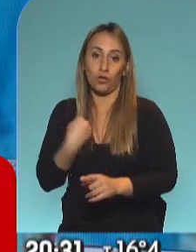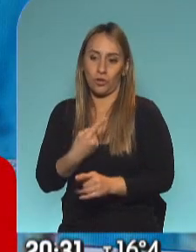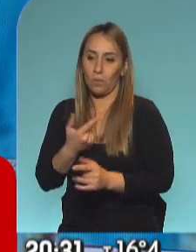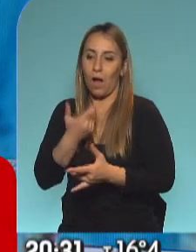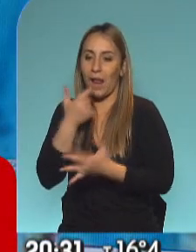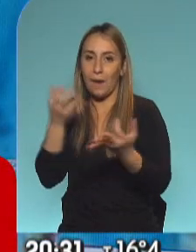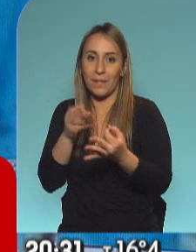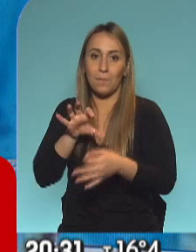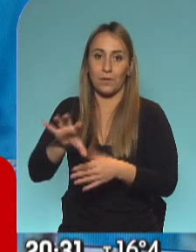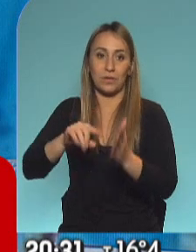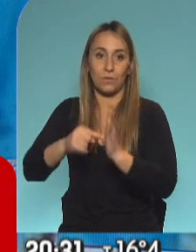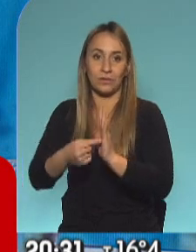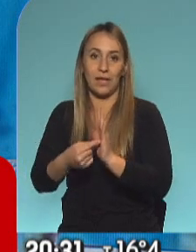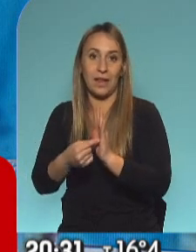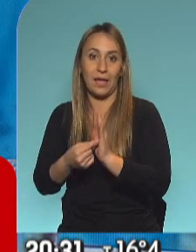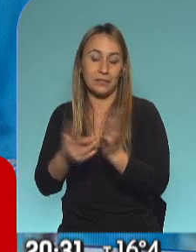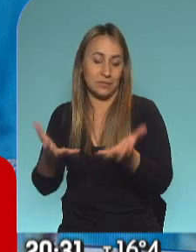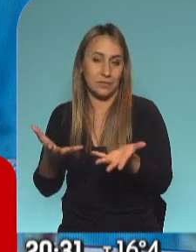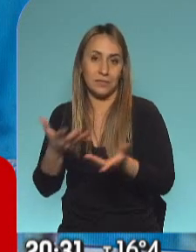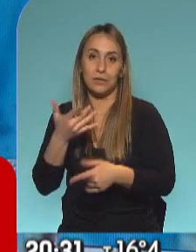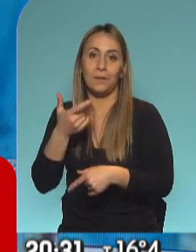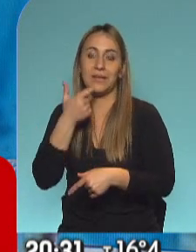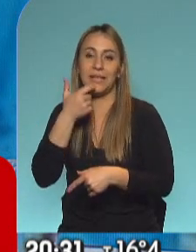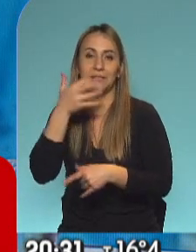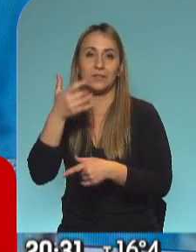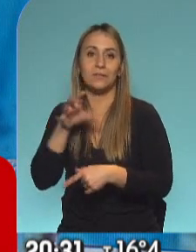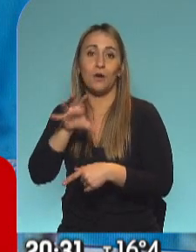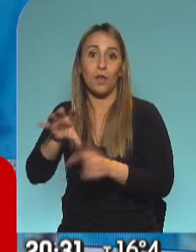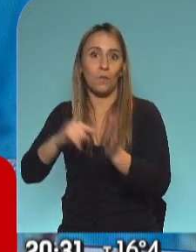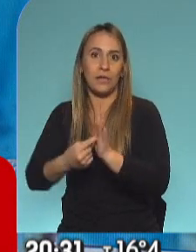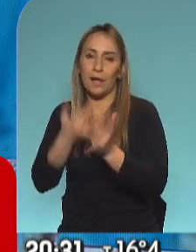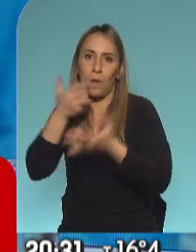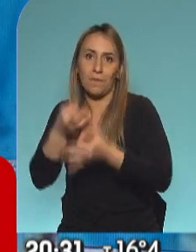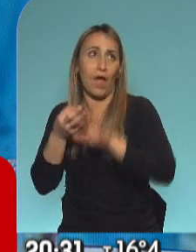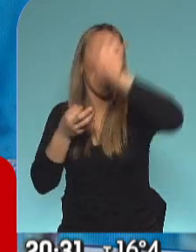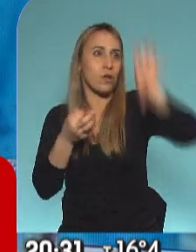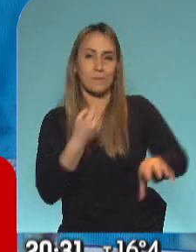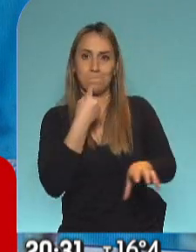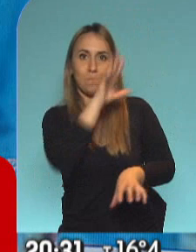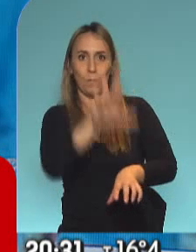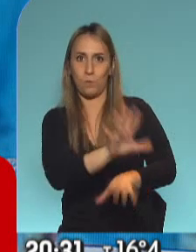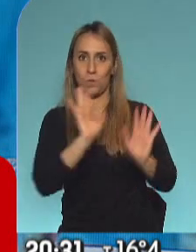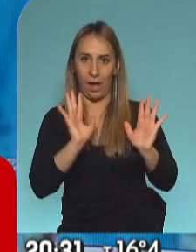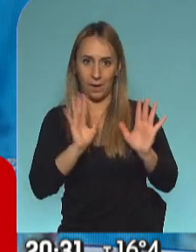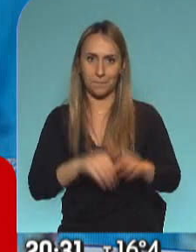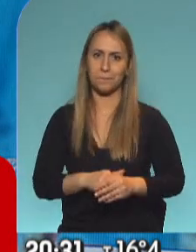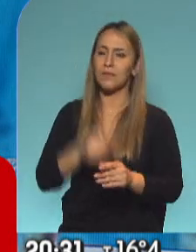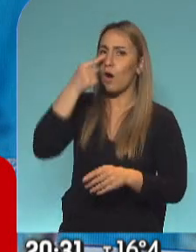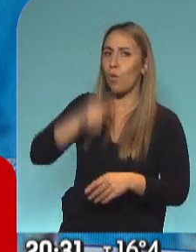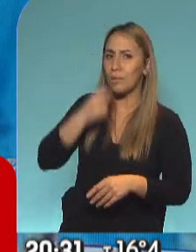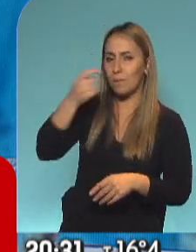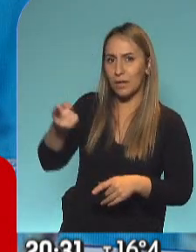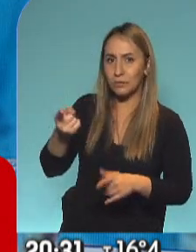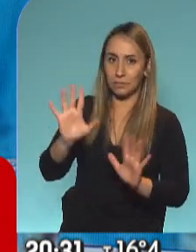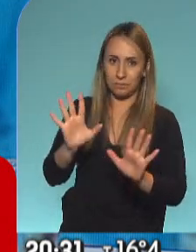provincia, pero no vamos a tener el resto del país. Del país, obviamente. La última, ministro, antes de cortar. ¿Cuántos,